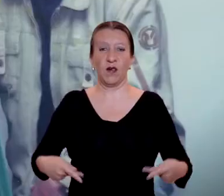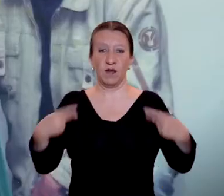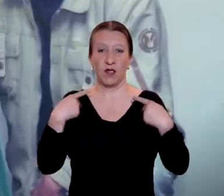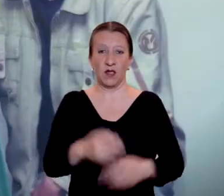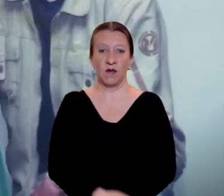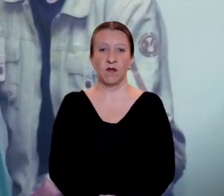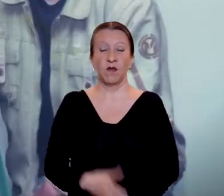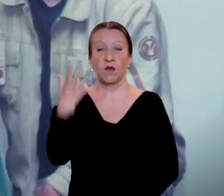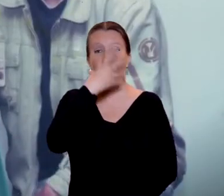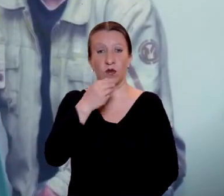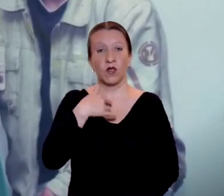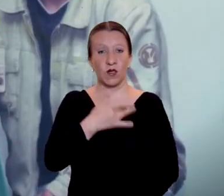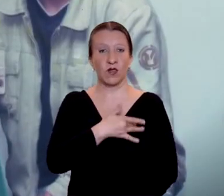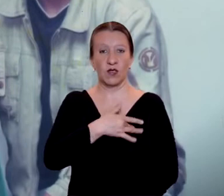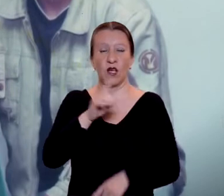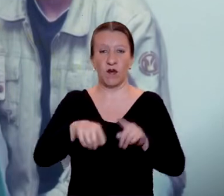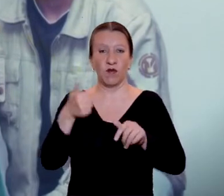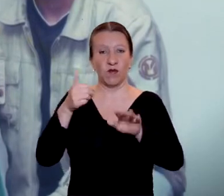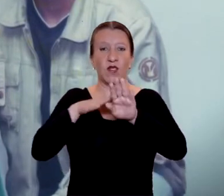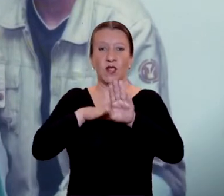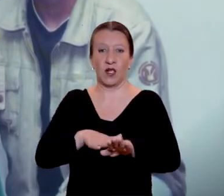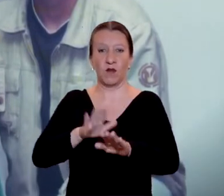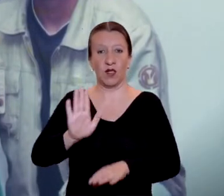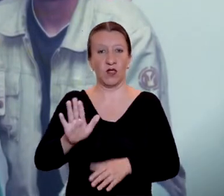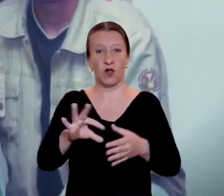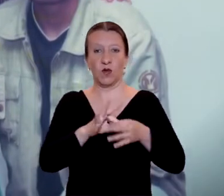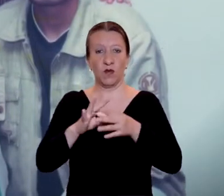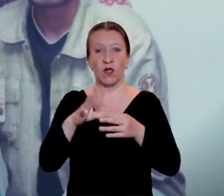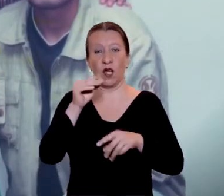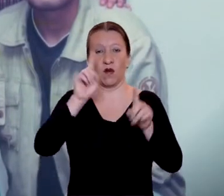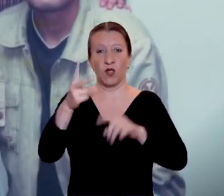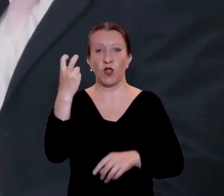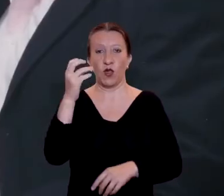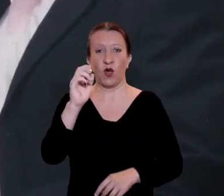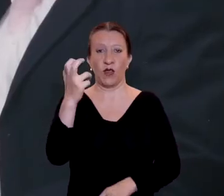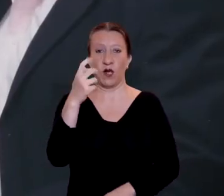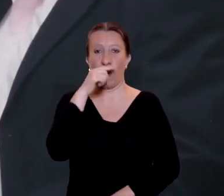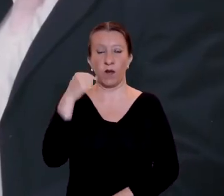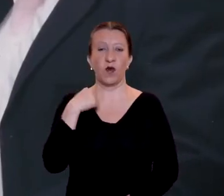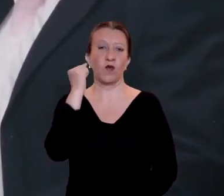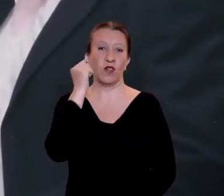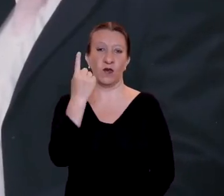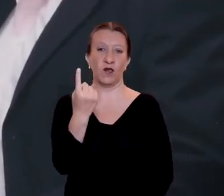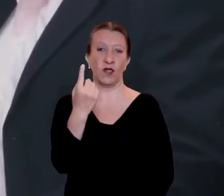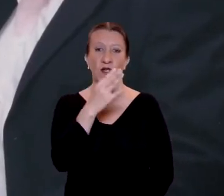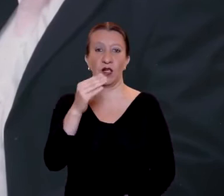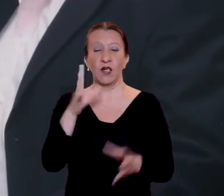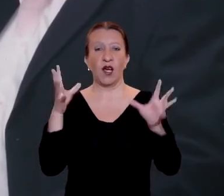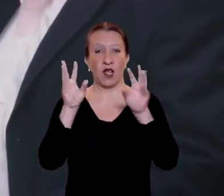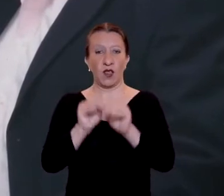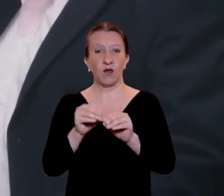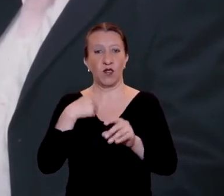vida. Lo bonito era que a veces me sentía muy, muy respaldada por ellos, porque ellos a veces eran 12 o 13 hombres y yo era la única mujer. Me